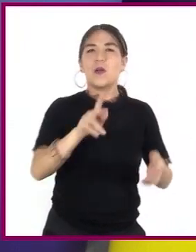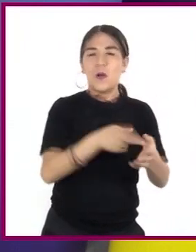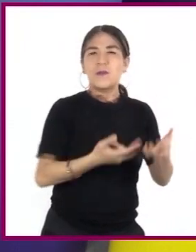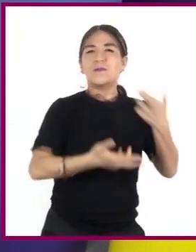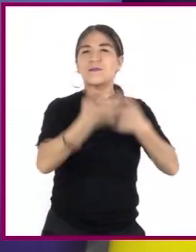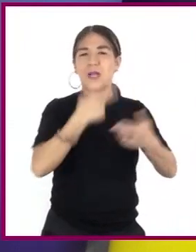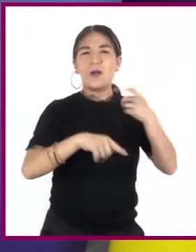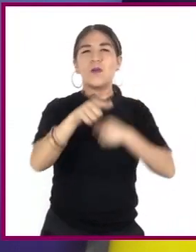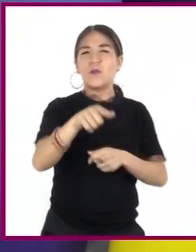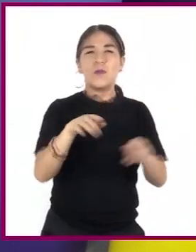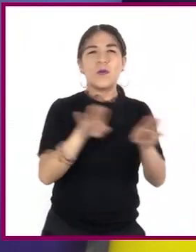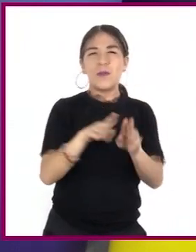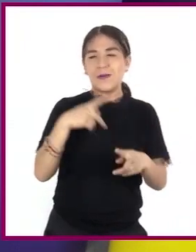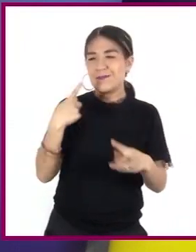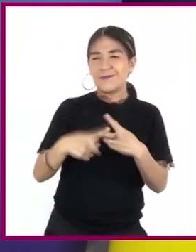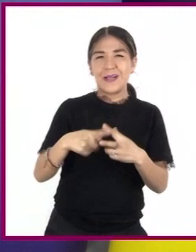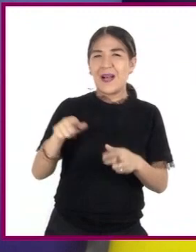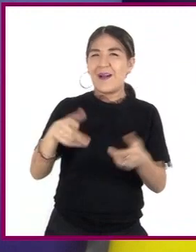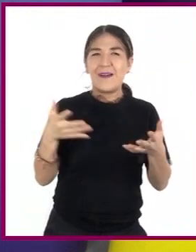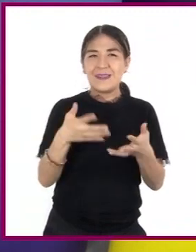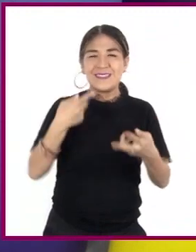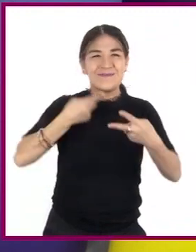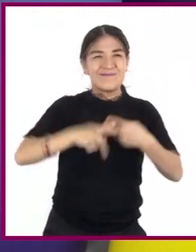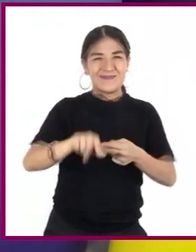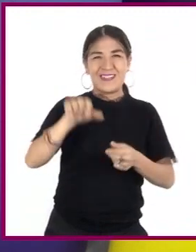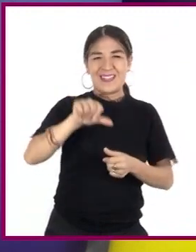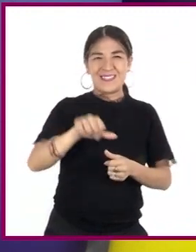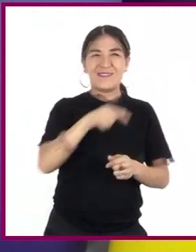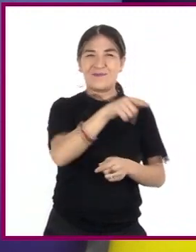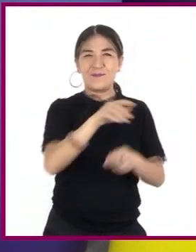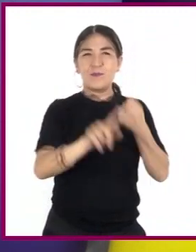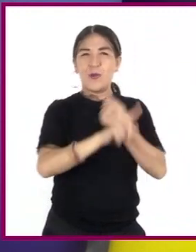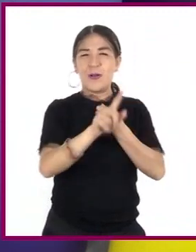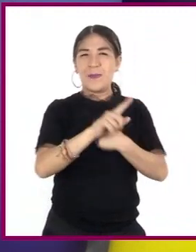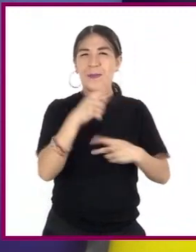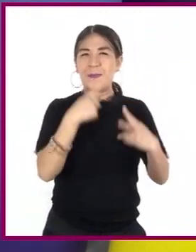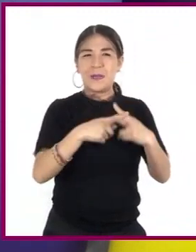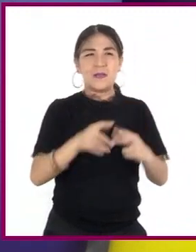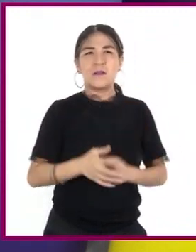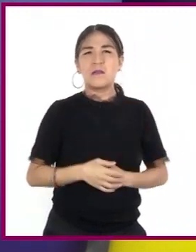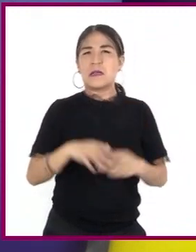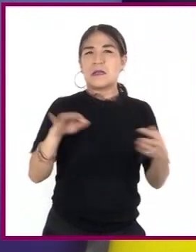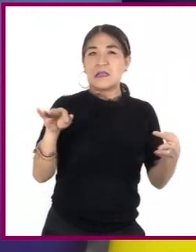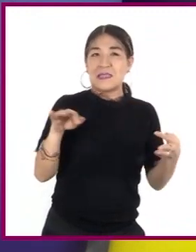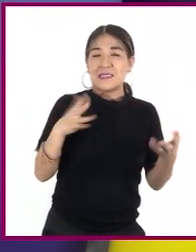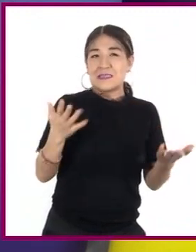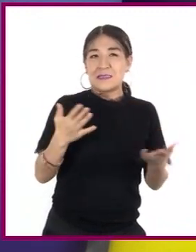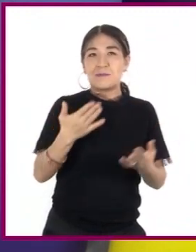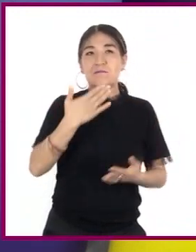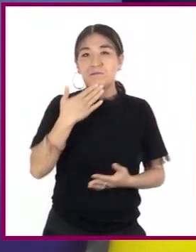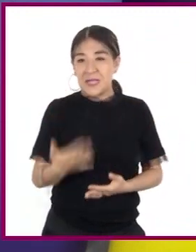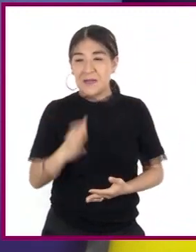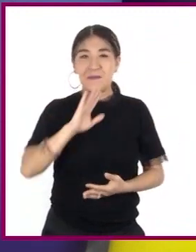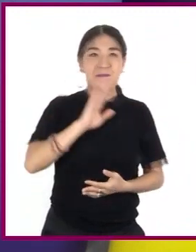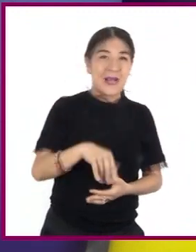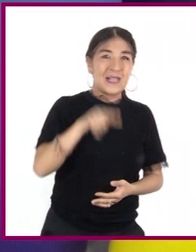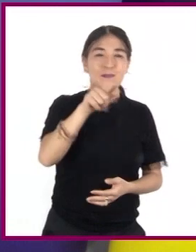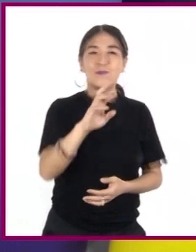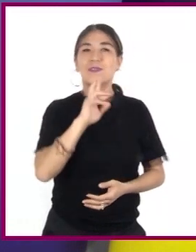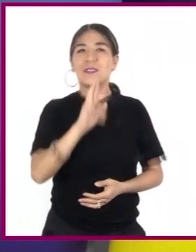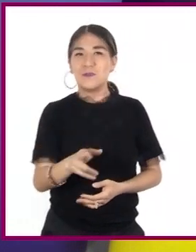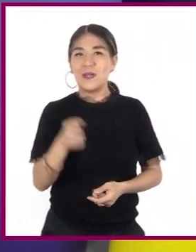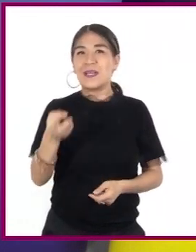Regresen a la estimación que hicieron al inicio de este problema. ¿Qué tan cerca o qué tan lejos estuvo de la